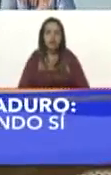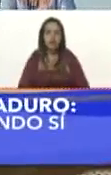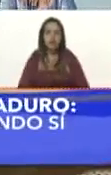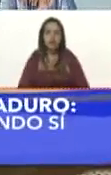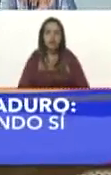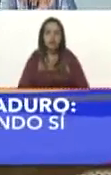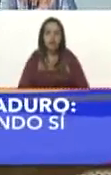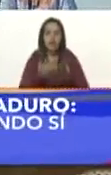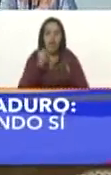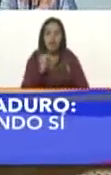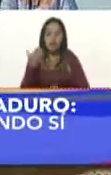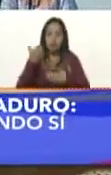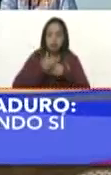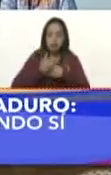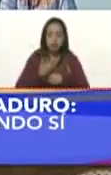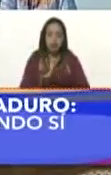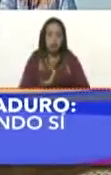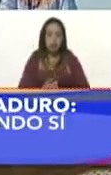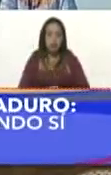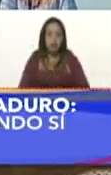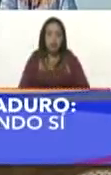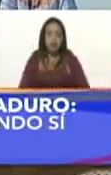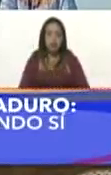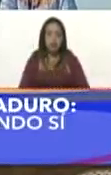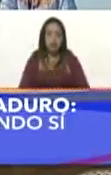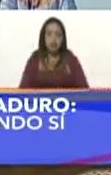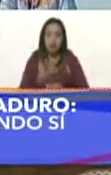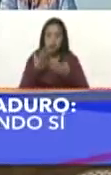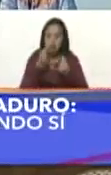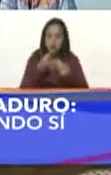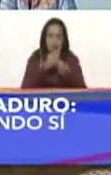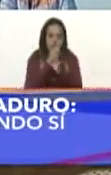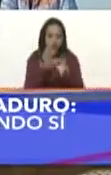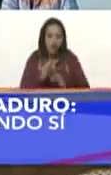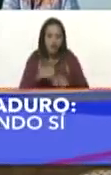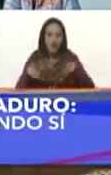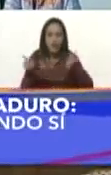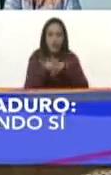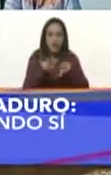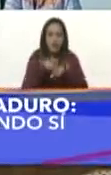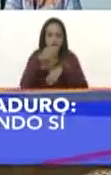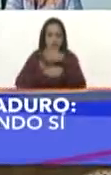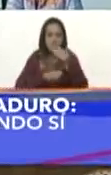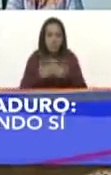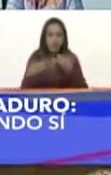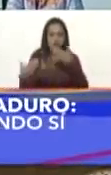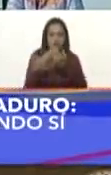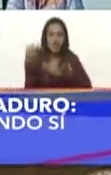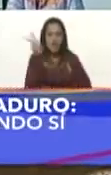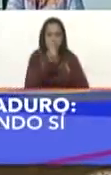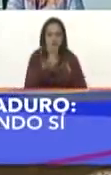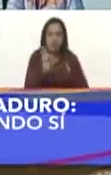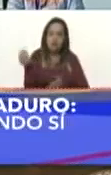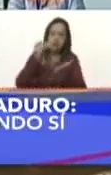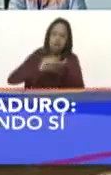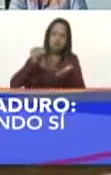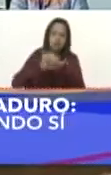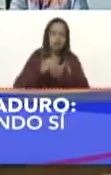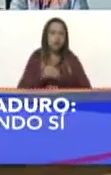Y están aplicando buena parte de la fórmula de violencia que aplicaron contra Venezuela varias veces.